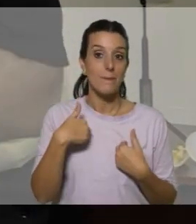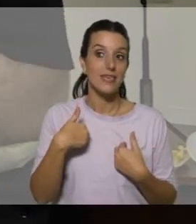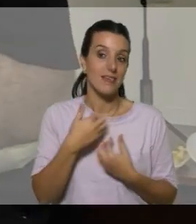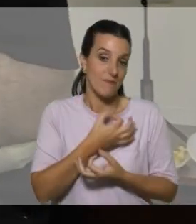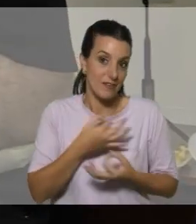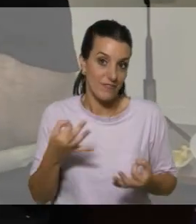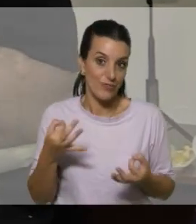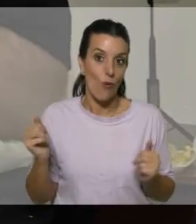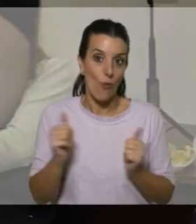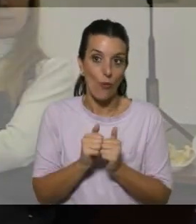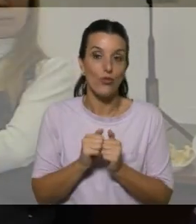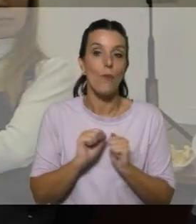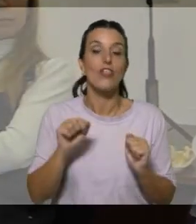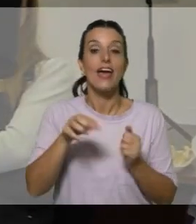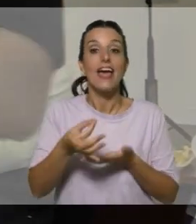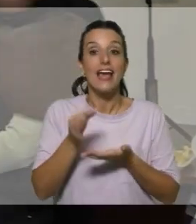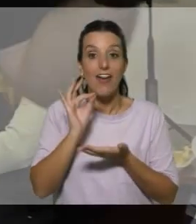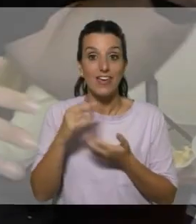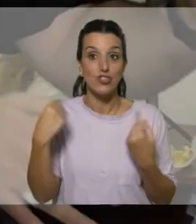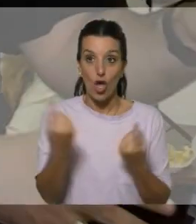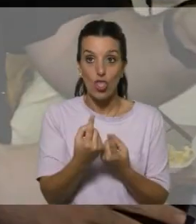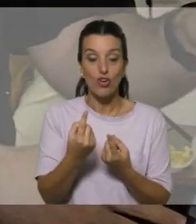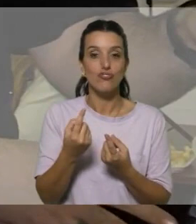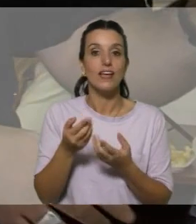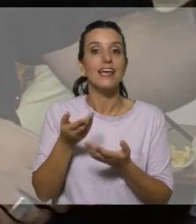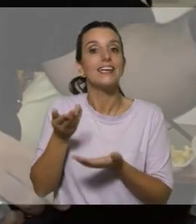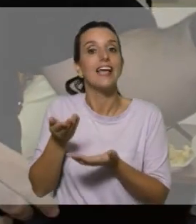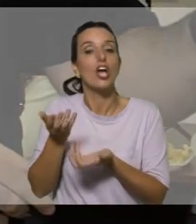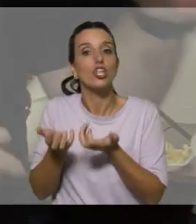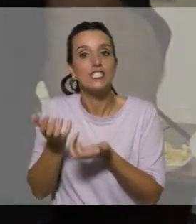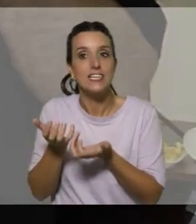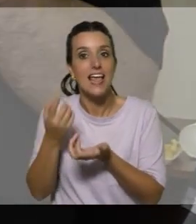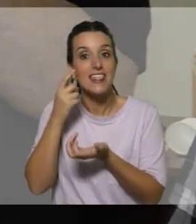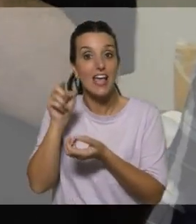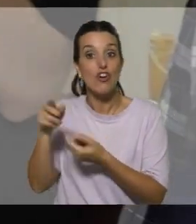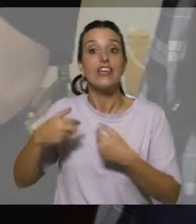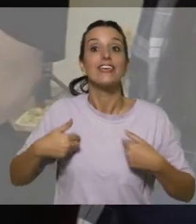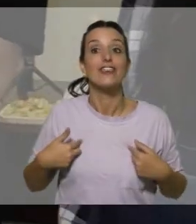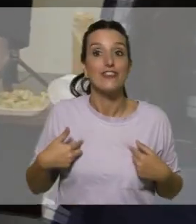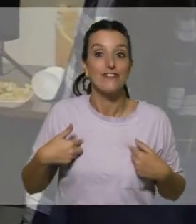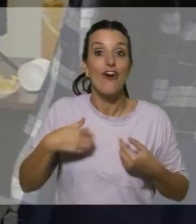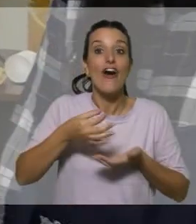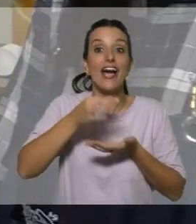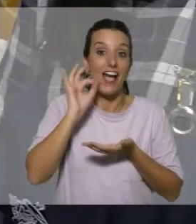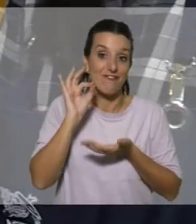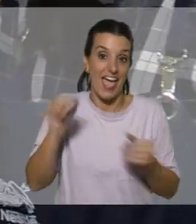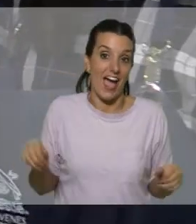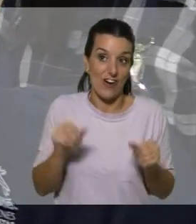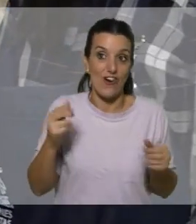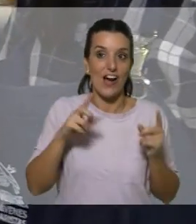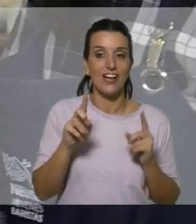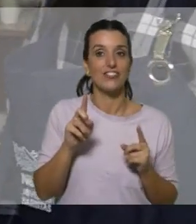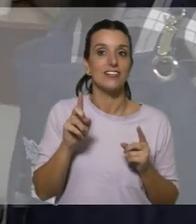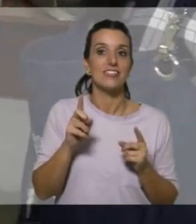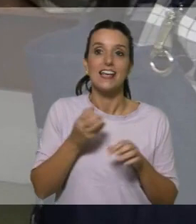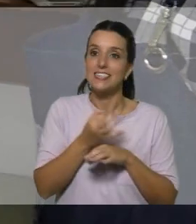estar con ella, es porque este café que tenemos acá lo tuesta y lo idea ella, y yo saco lo mejor de ese café, así que la clase es